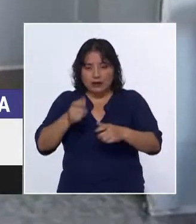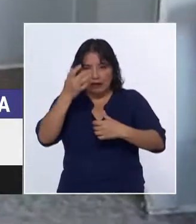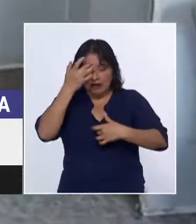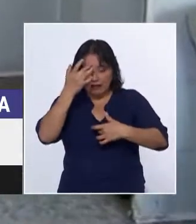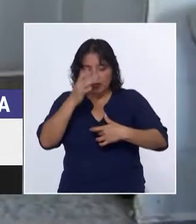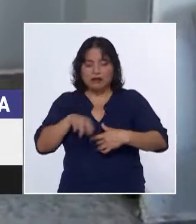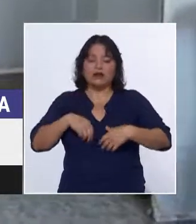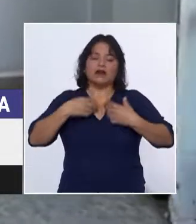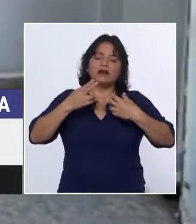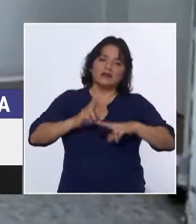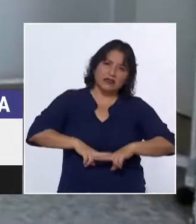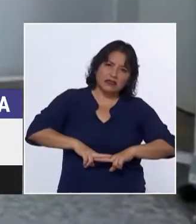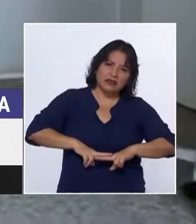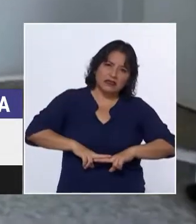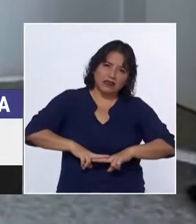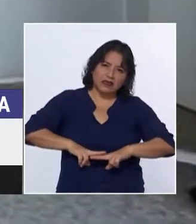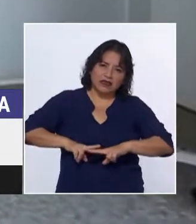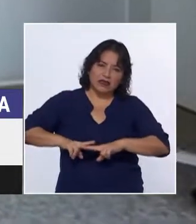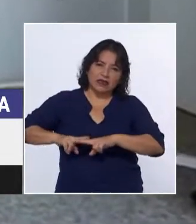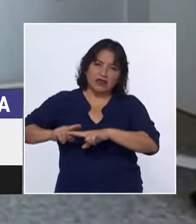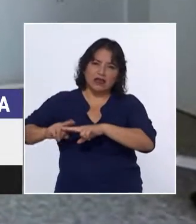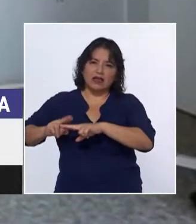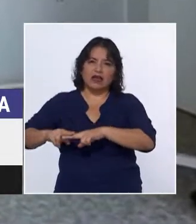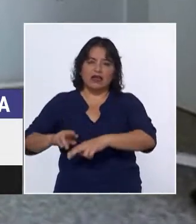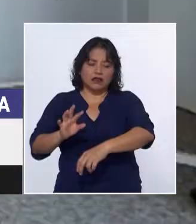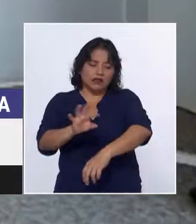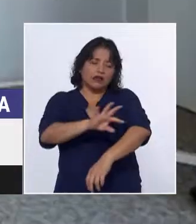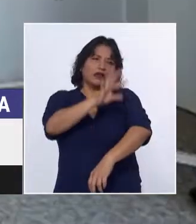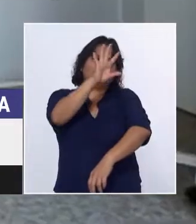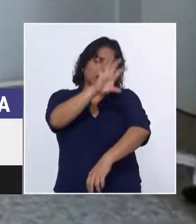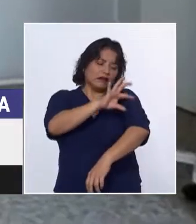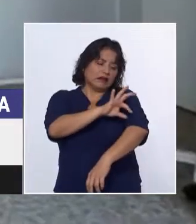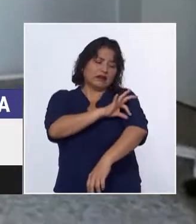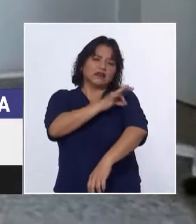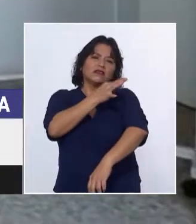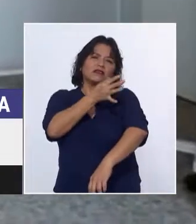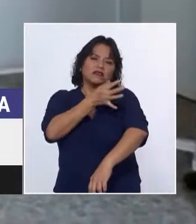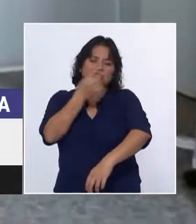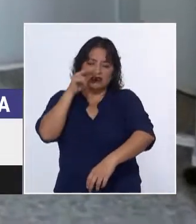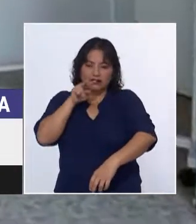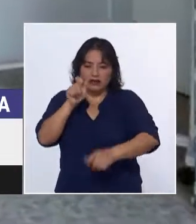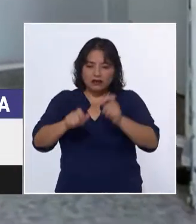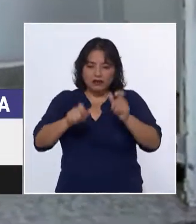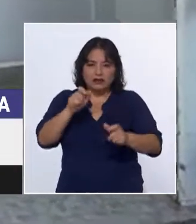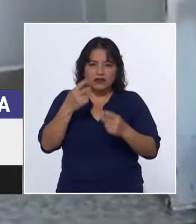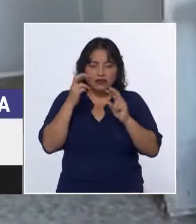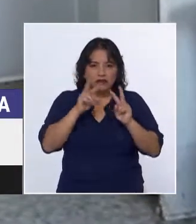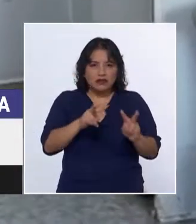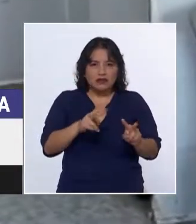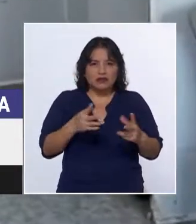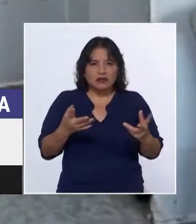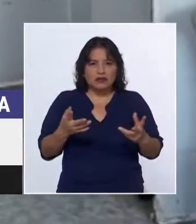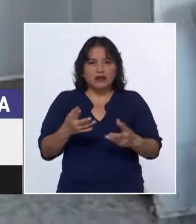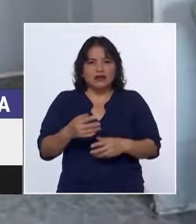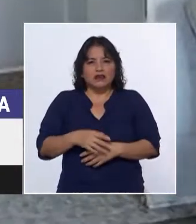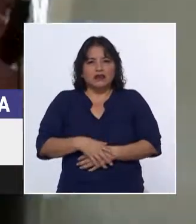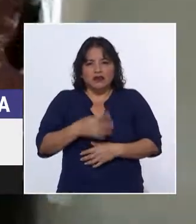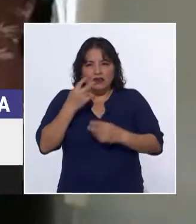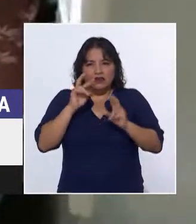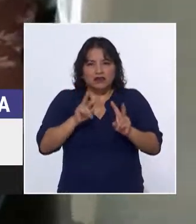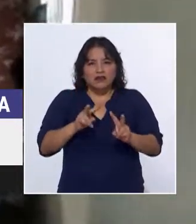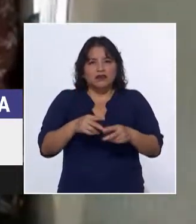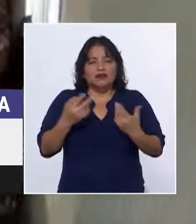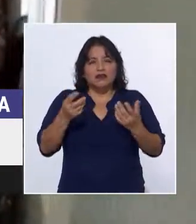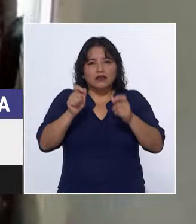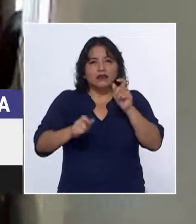sentados con su suero aquí esperando. Hay personas, como puedes observar, Ricardo, Lorena, como puedes observar